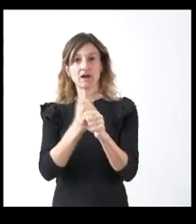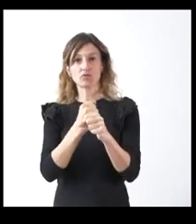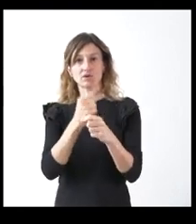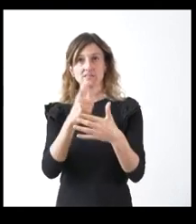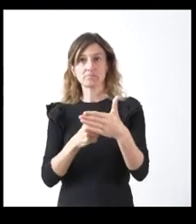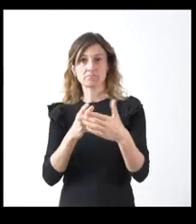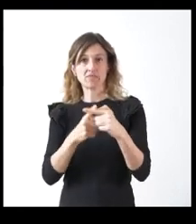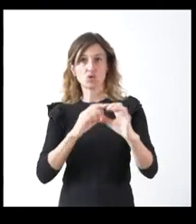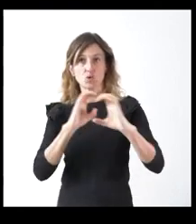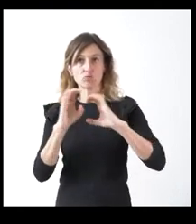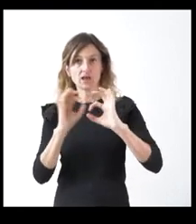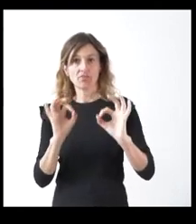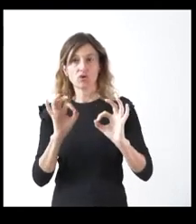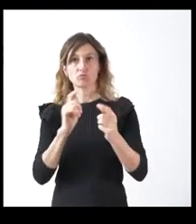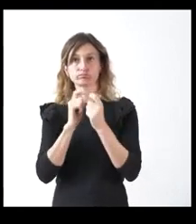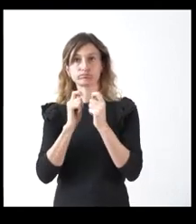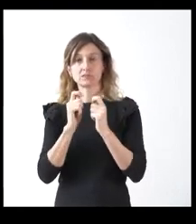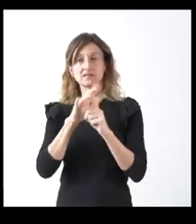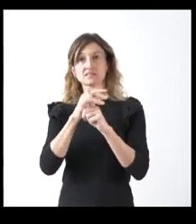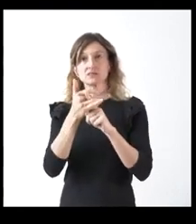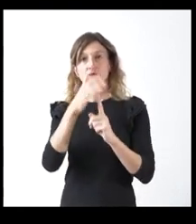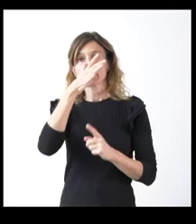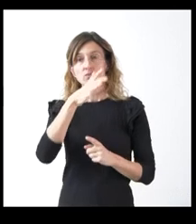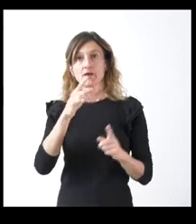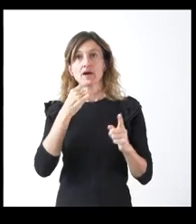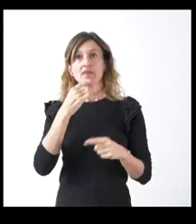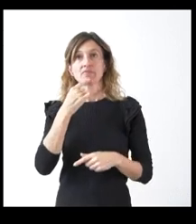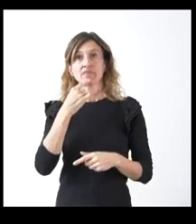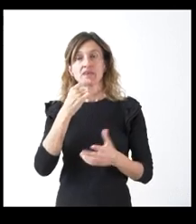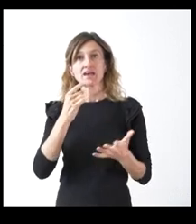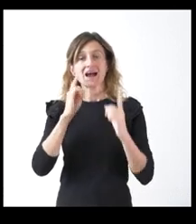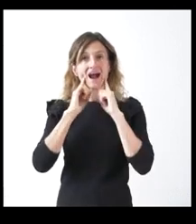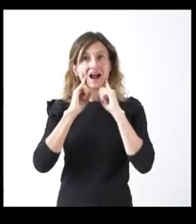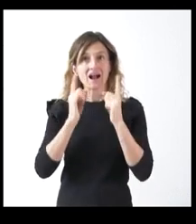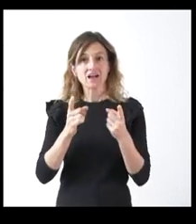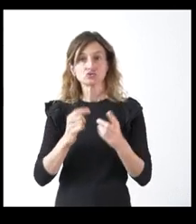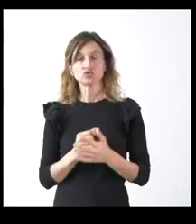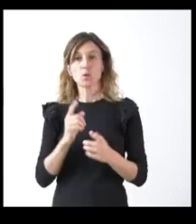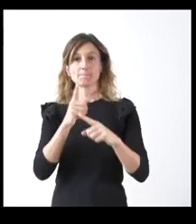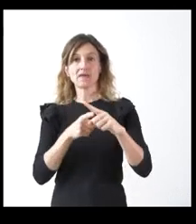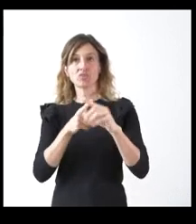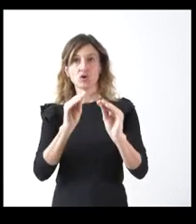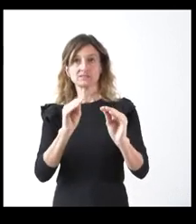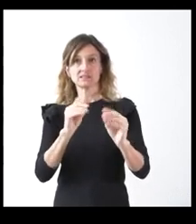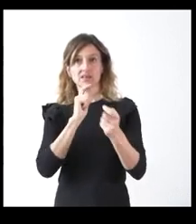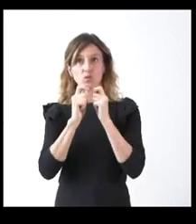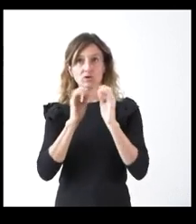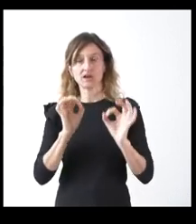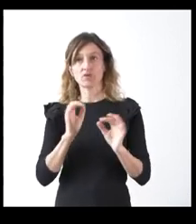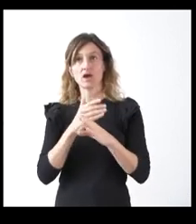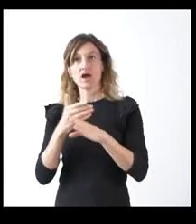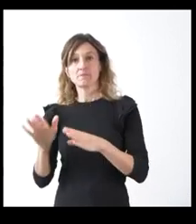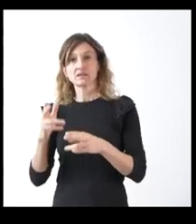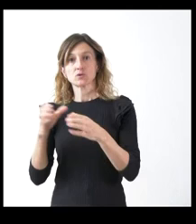de comunicación de una situación que en concreto ellos denunciaban que se daba que se daba en ese caso y en ese medio independientemente de que después los diferentes